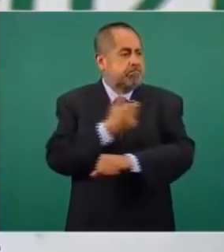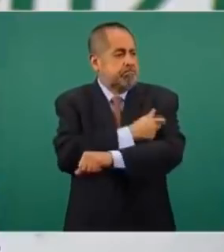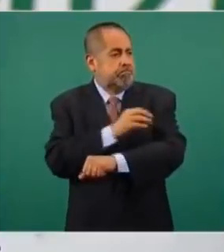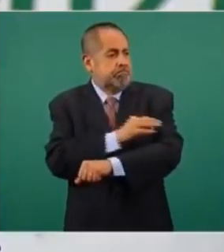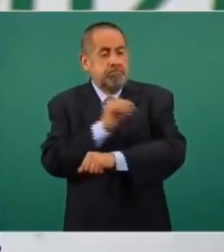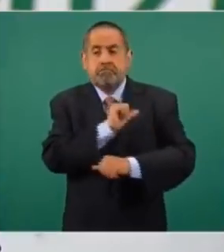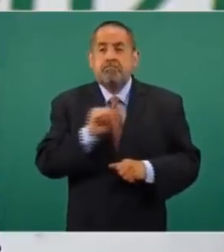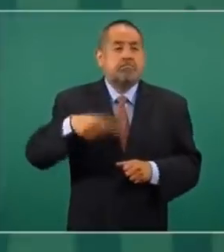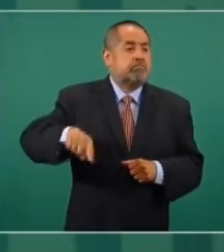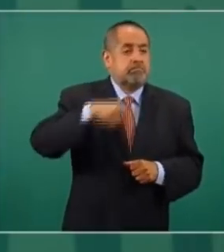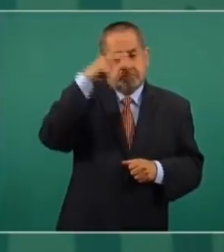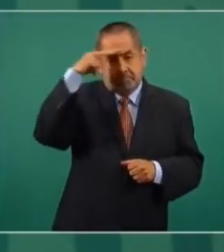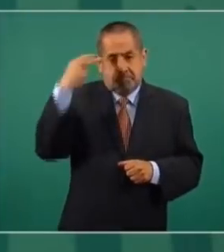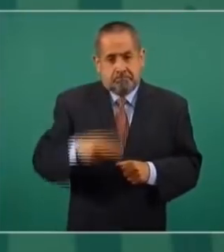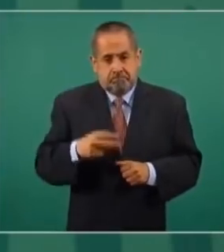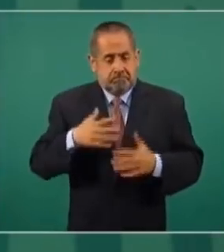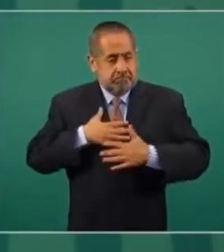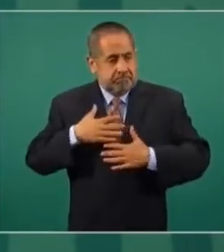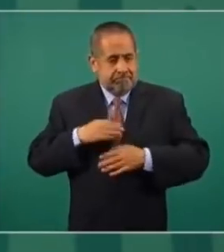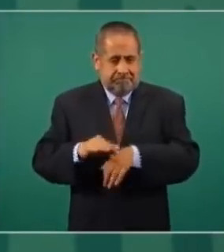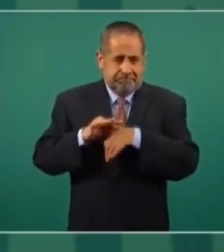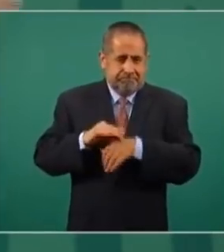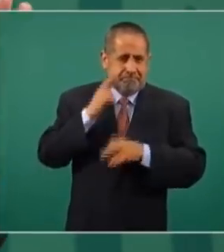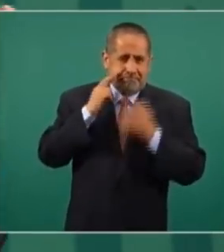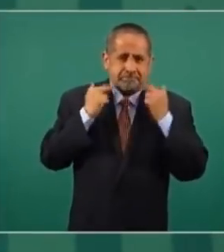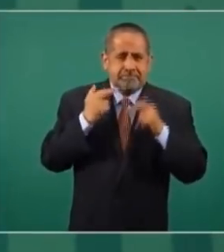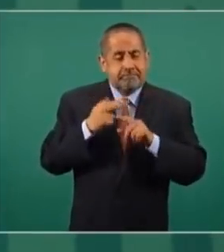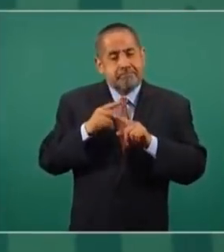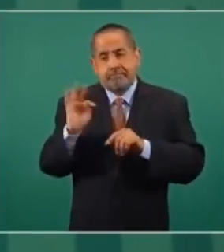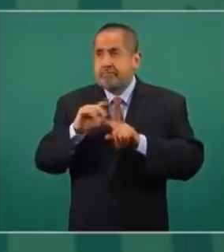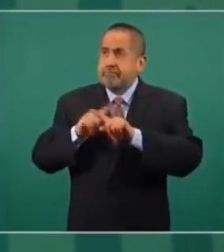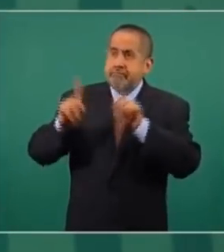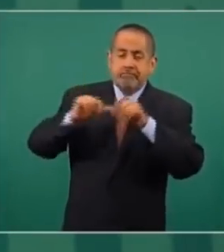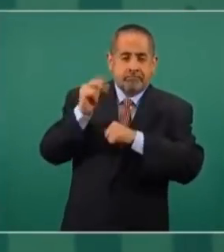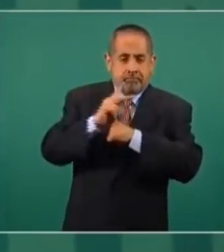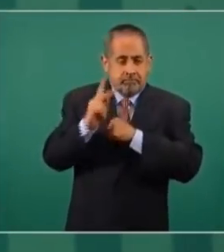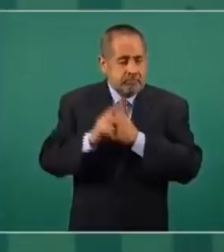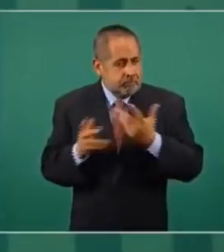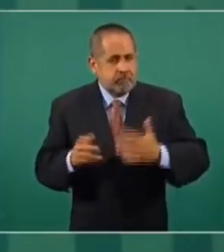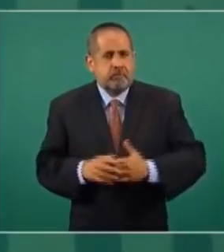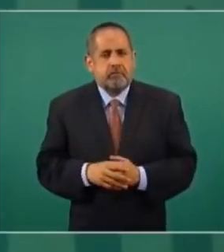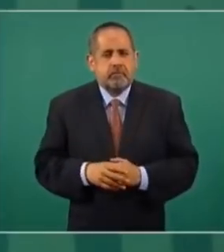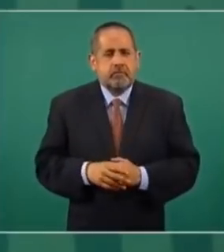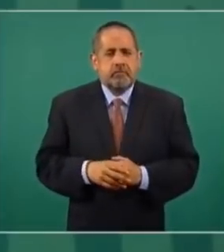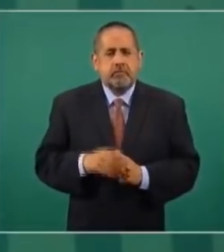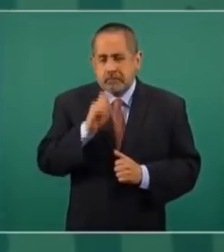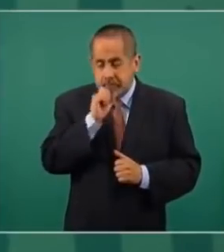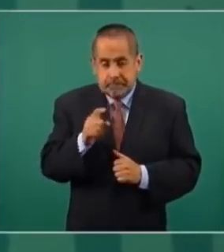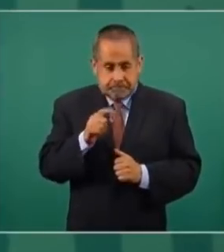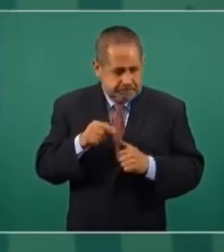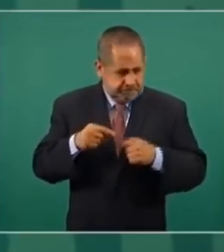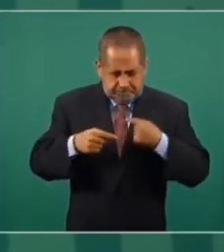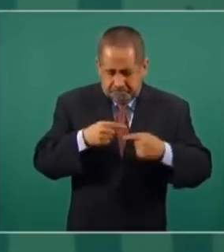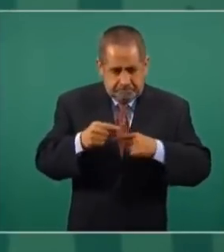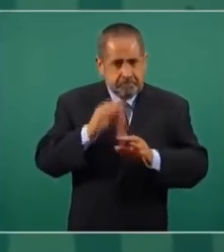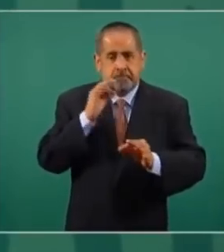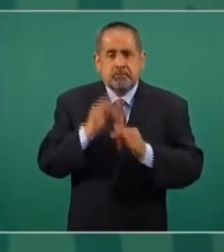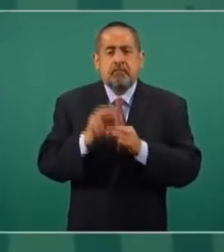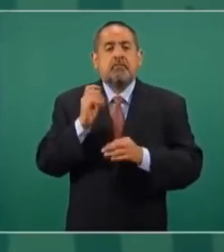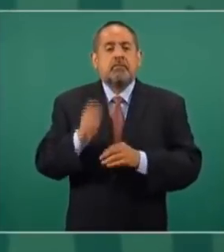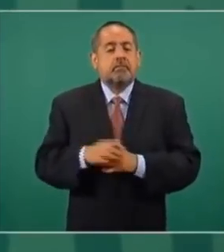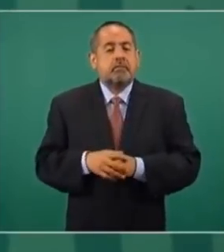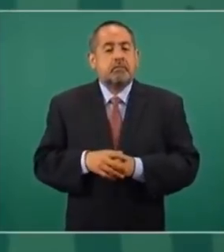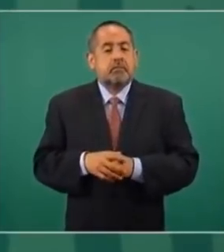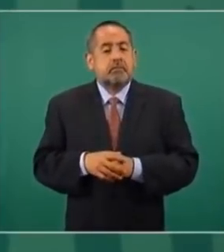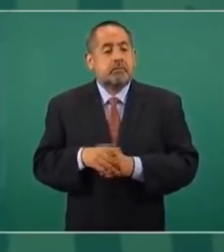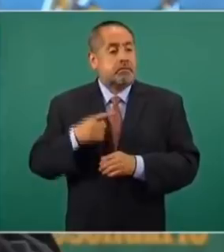nuestra, en nuestro pueblo, que puede ser diferente a otros países. Y al final del día vamos a tener